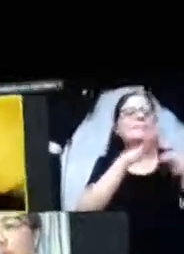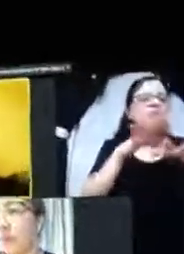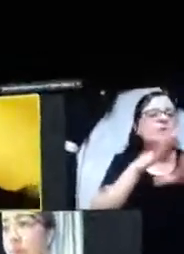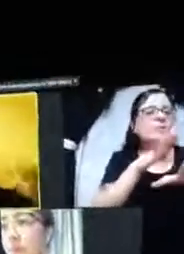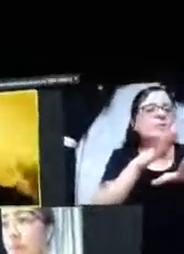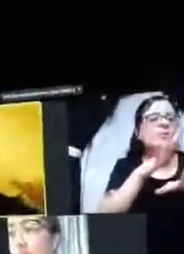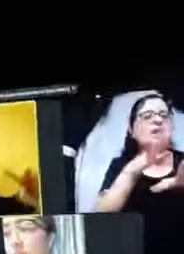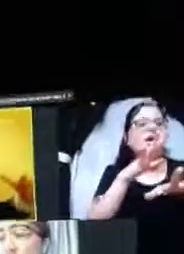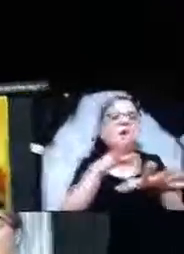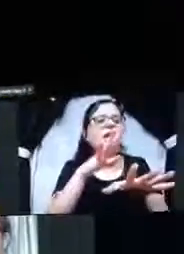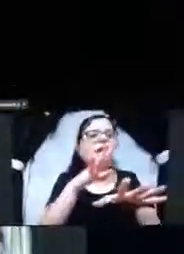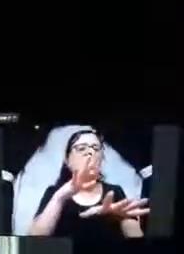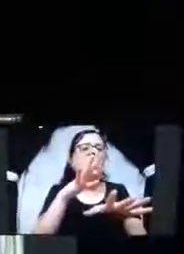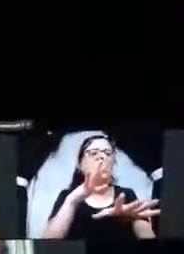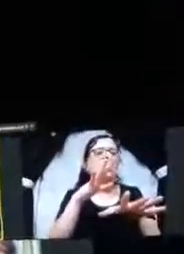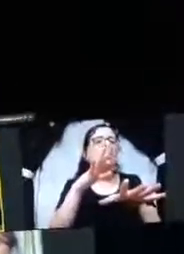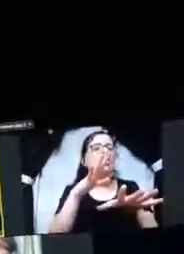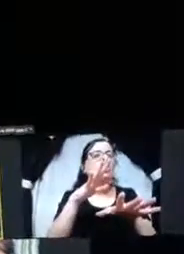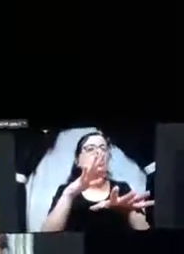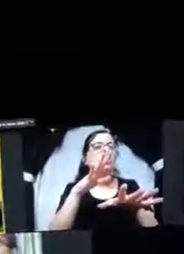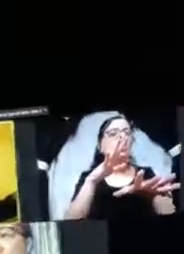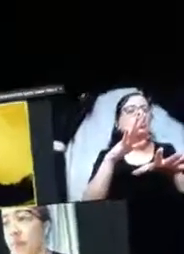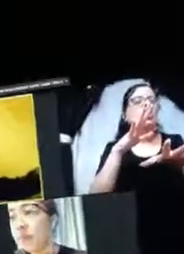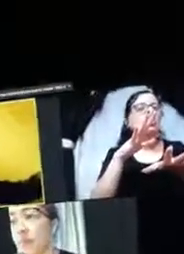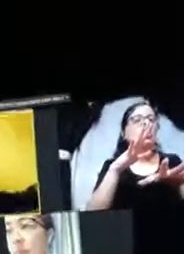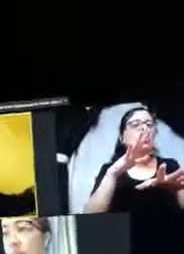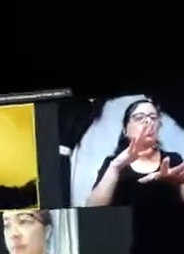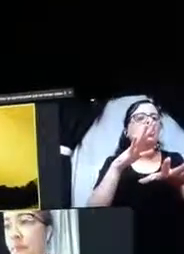séptimo grado, inicio de la